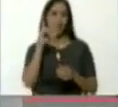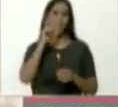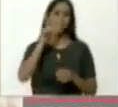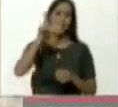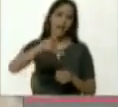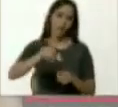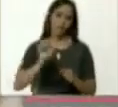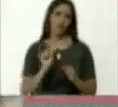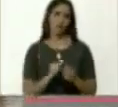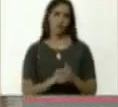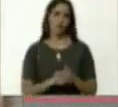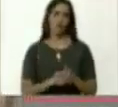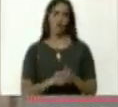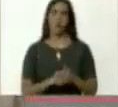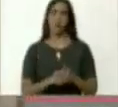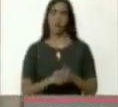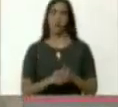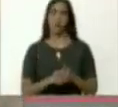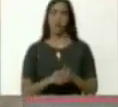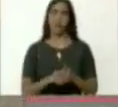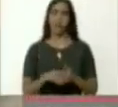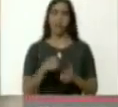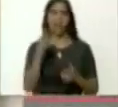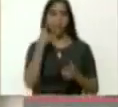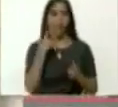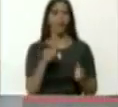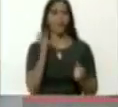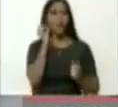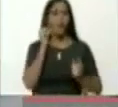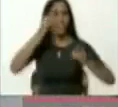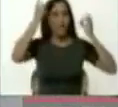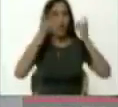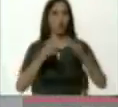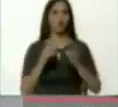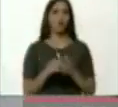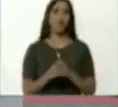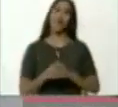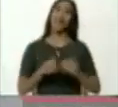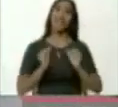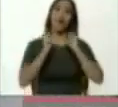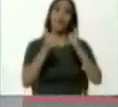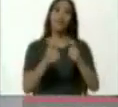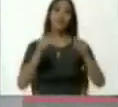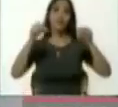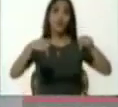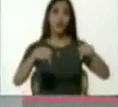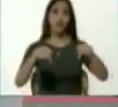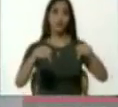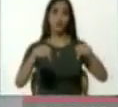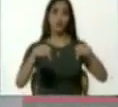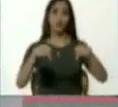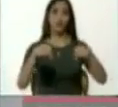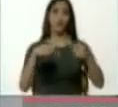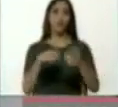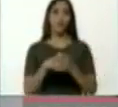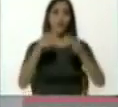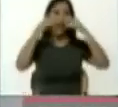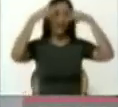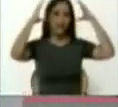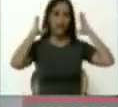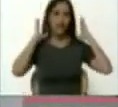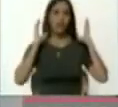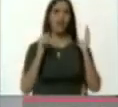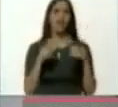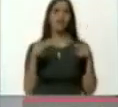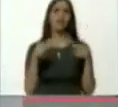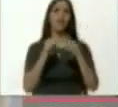malos, además. Sean claras, mujeres, dígale, me molesta, coño. El que comenzó con esto fue Henry Ramos Alú en